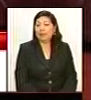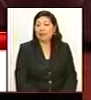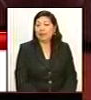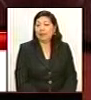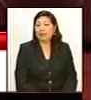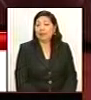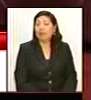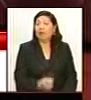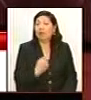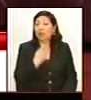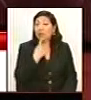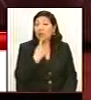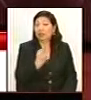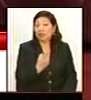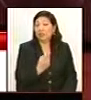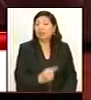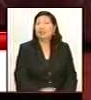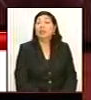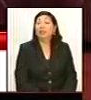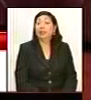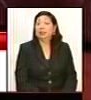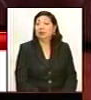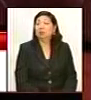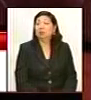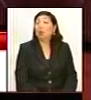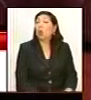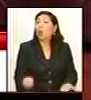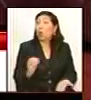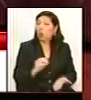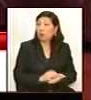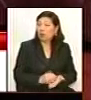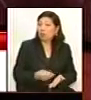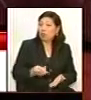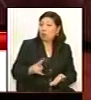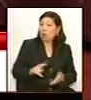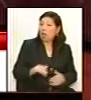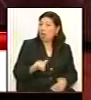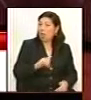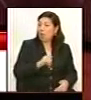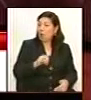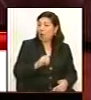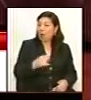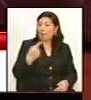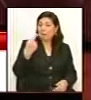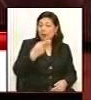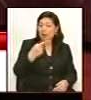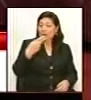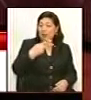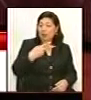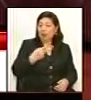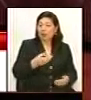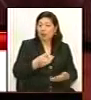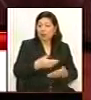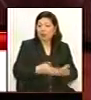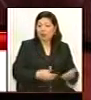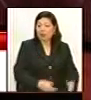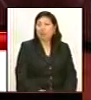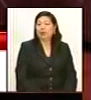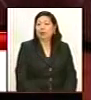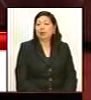De donde dice el cuadro de sedación, vuelve a duplicar lo mismo en la primera, y así lo colgaba en la página